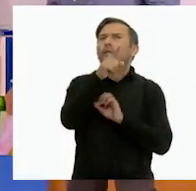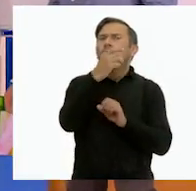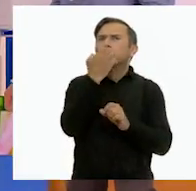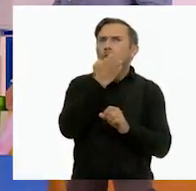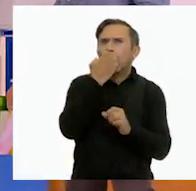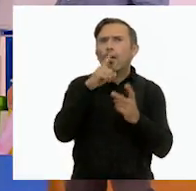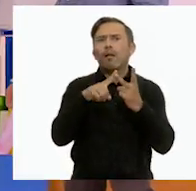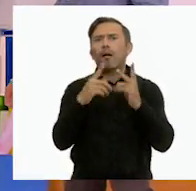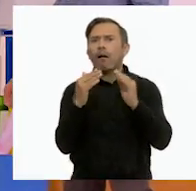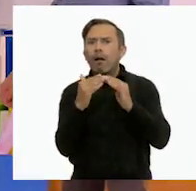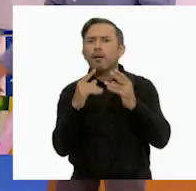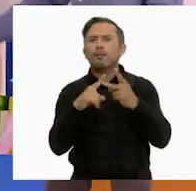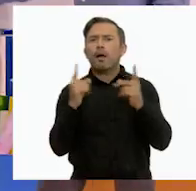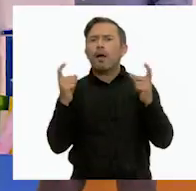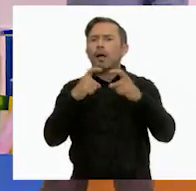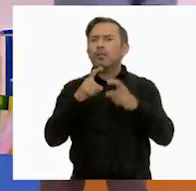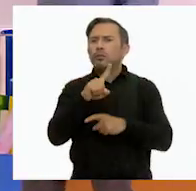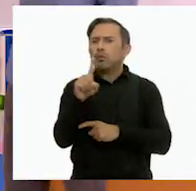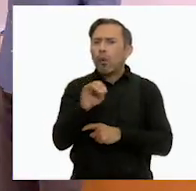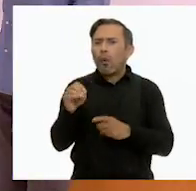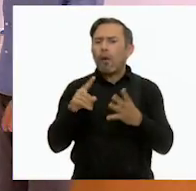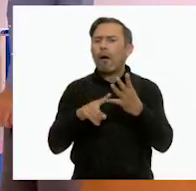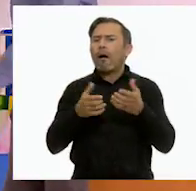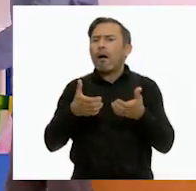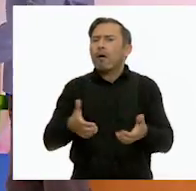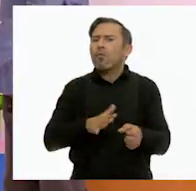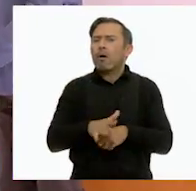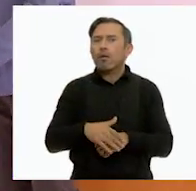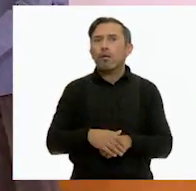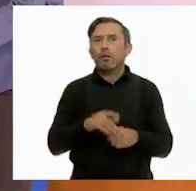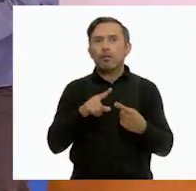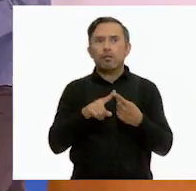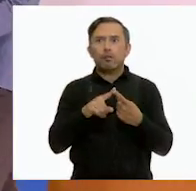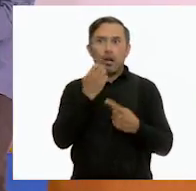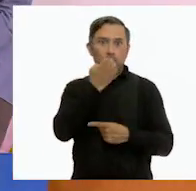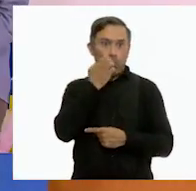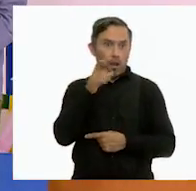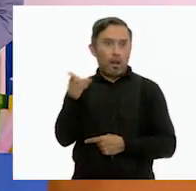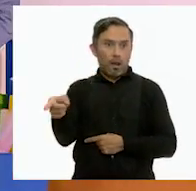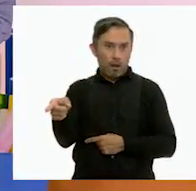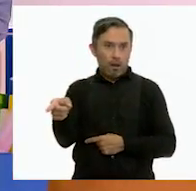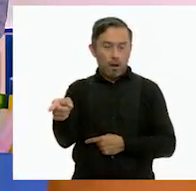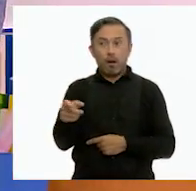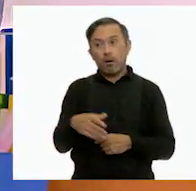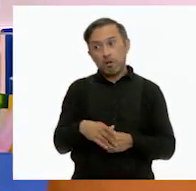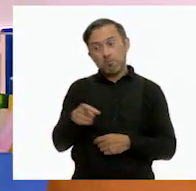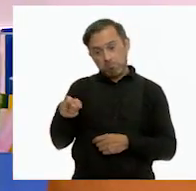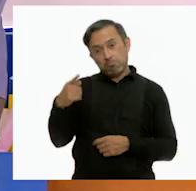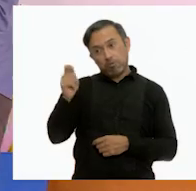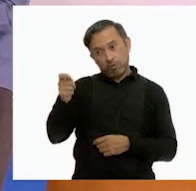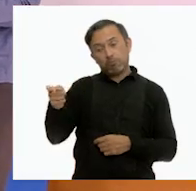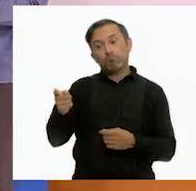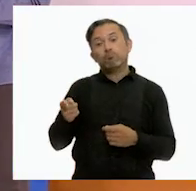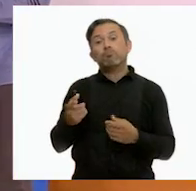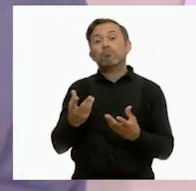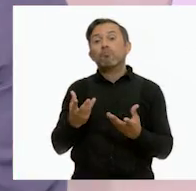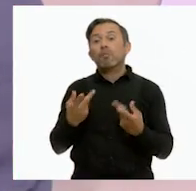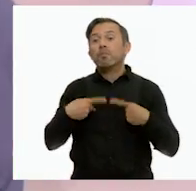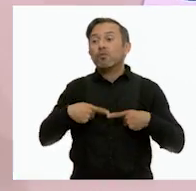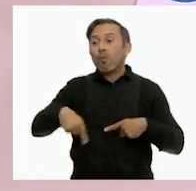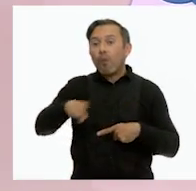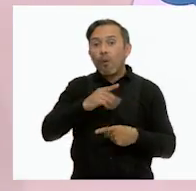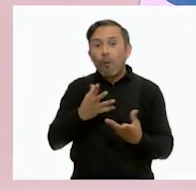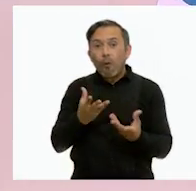zoológico, en la calle. En la escuela, maestra, porque esa es una regla de convivencia de las que ya